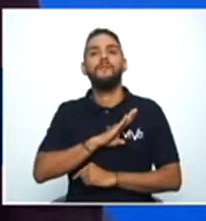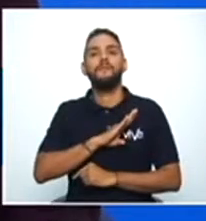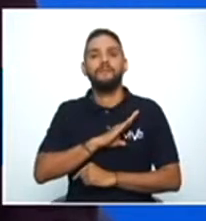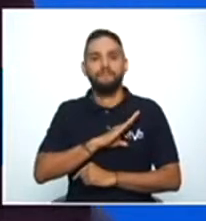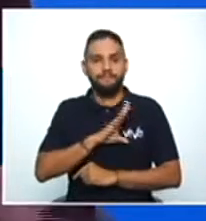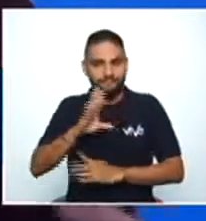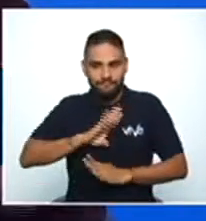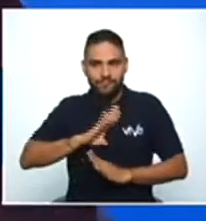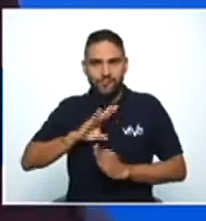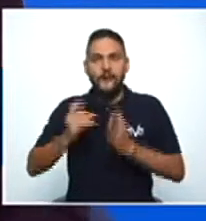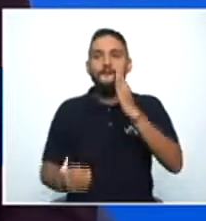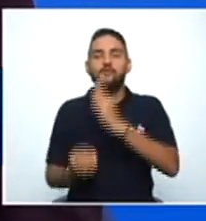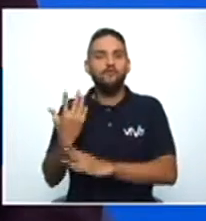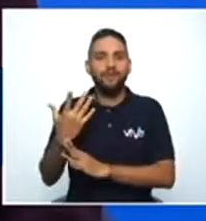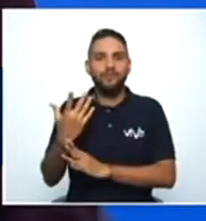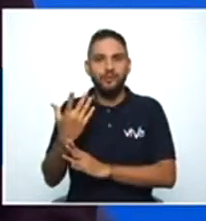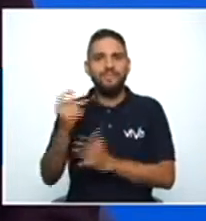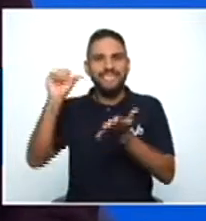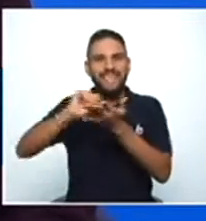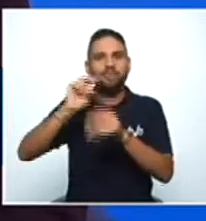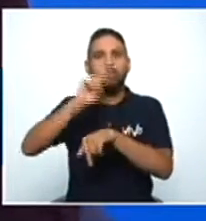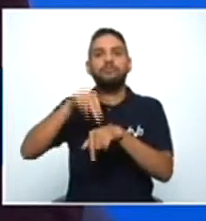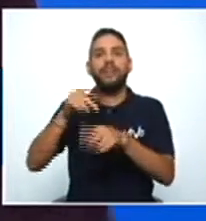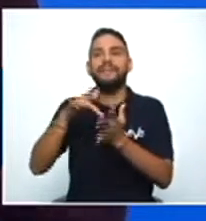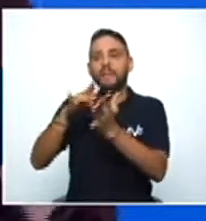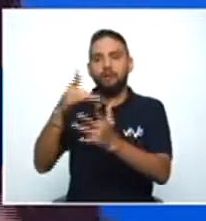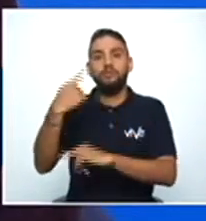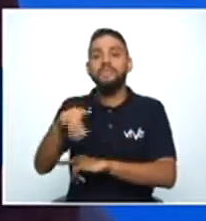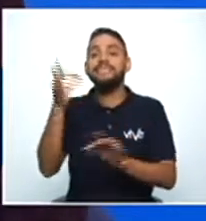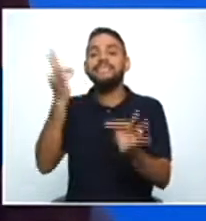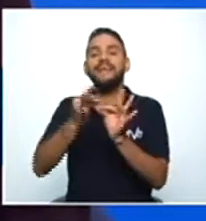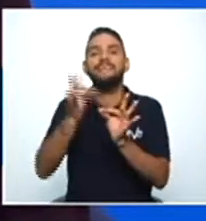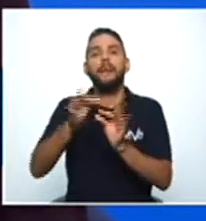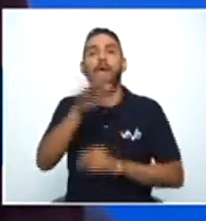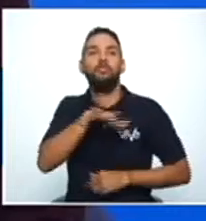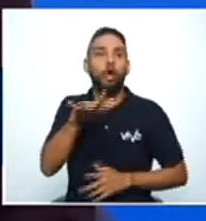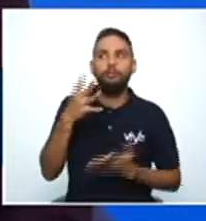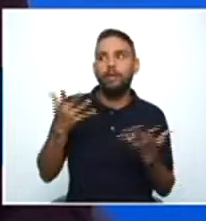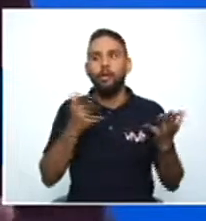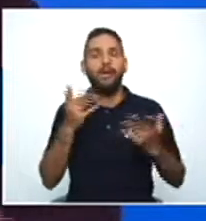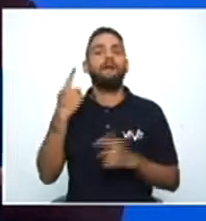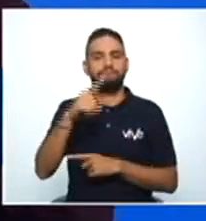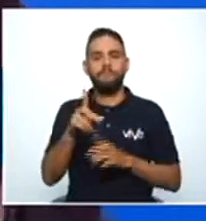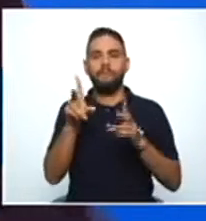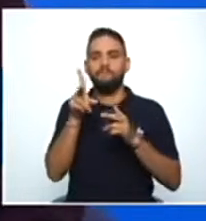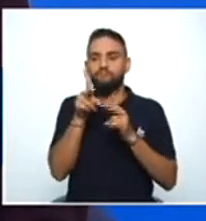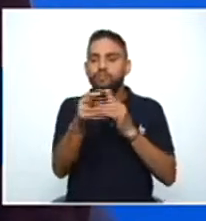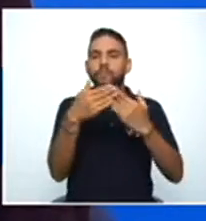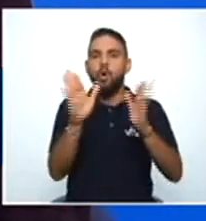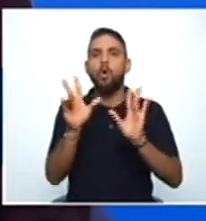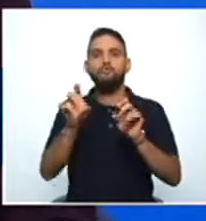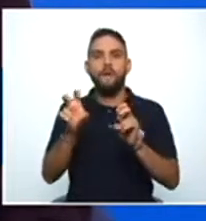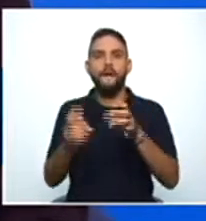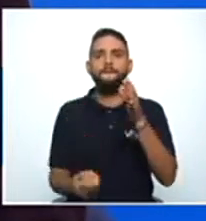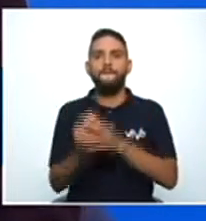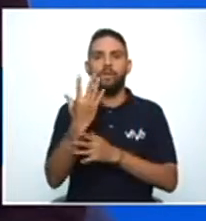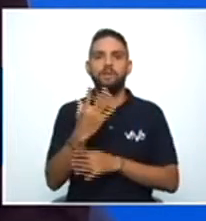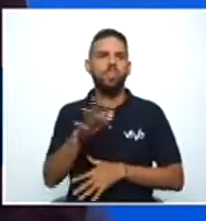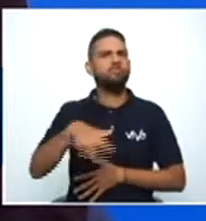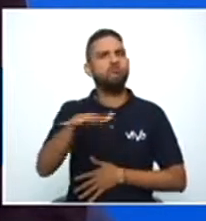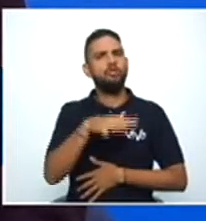lo vamos a realizar a partir del mes de septiembre estén allí a la espera de dónde va a estar ubicada la misma vamos a comenzar con un piloto en